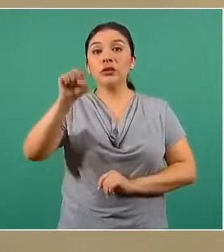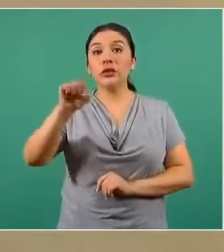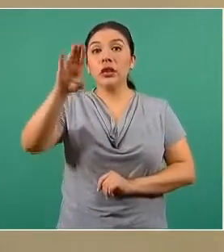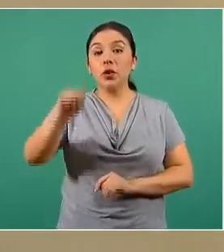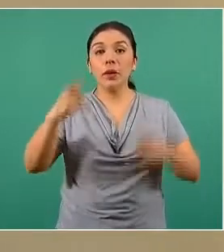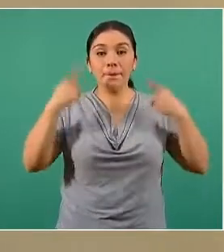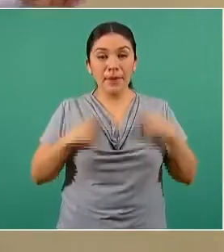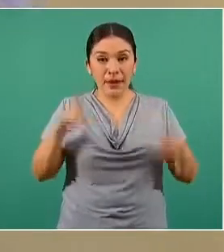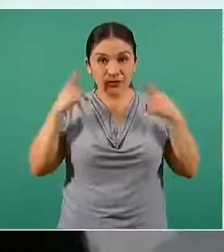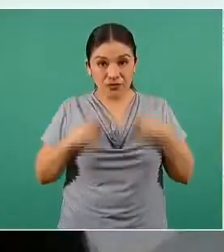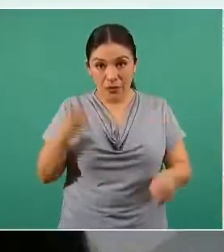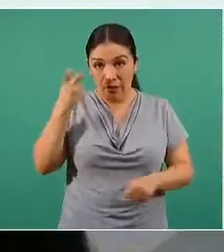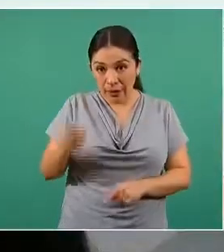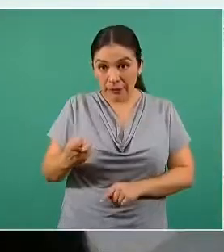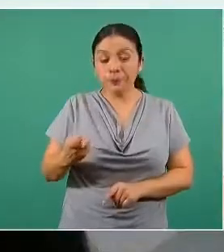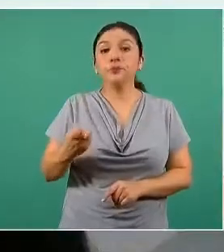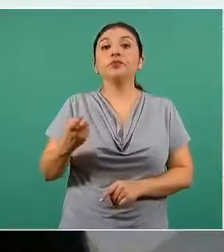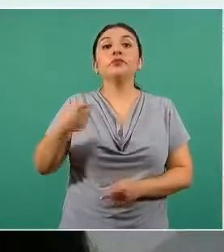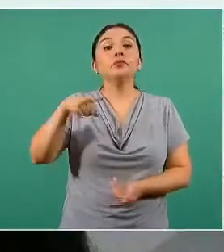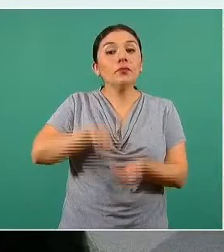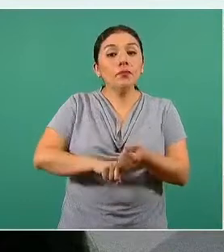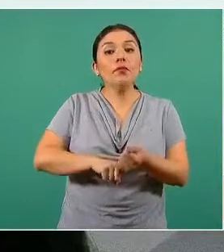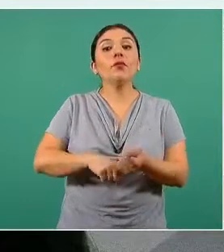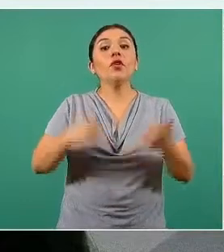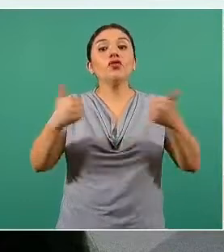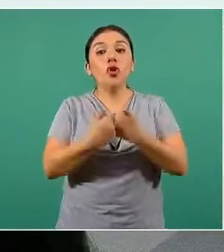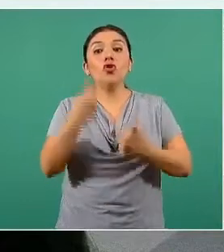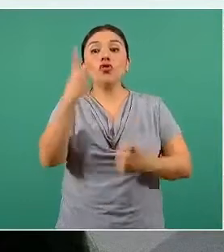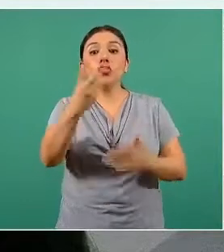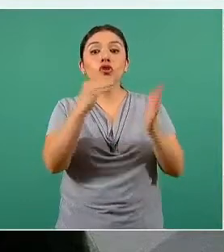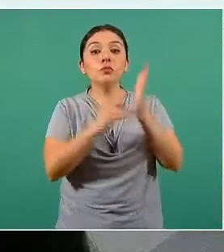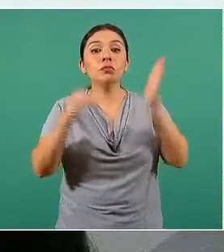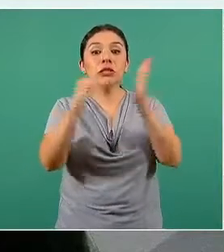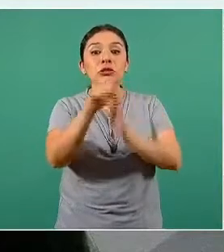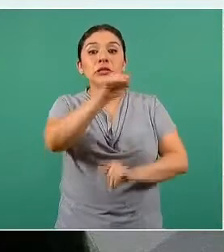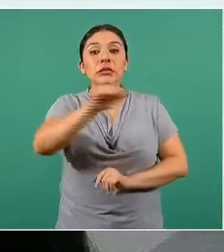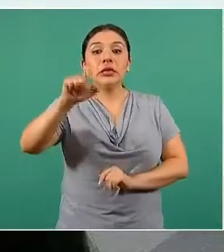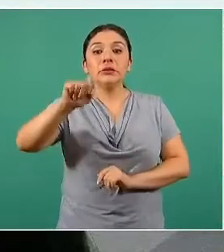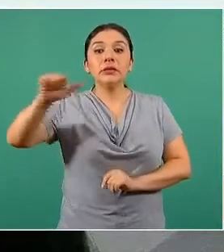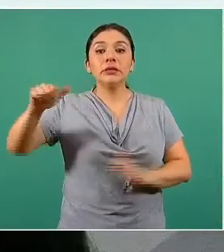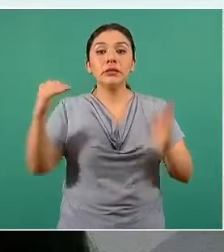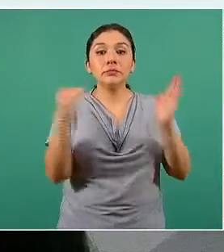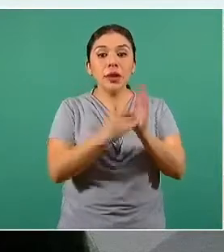21.269 personas. De las